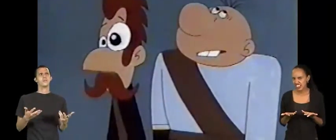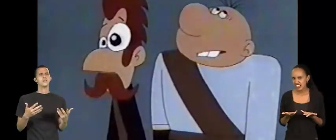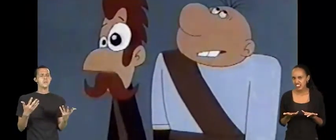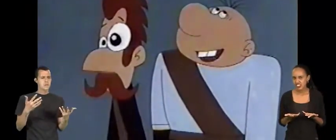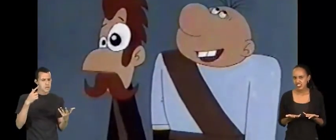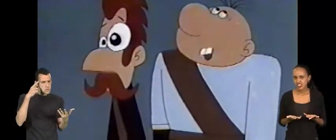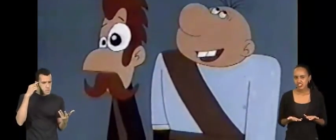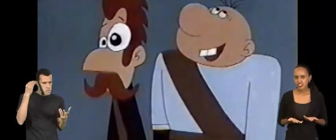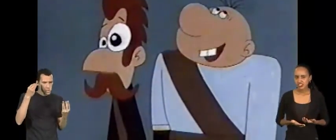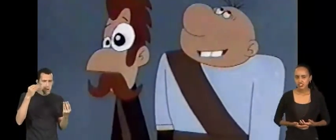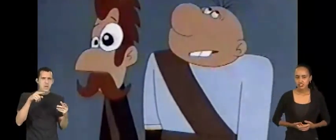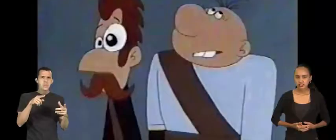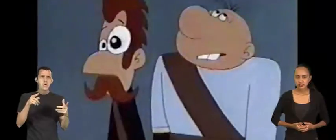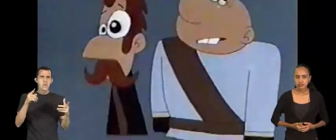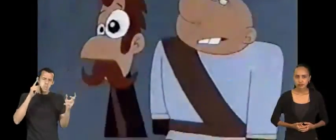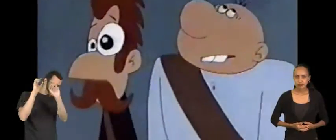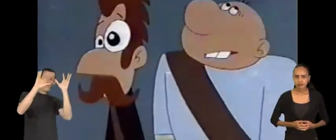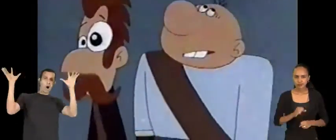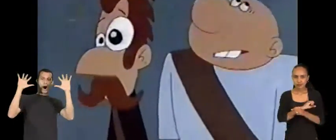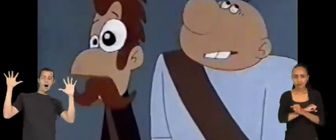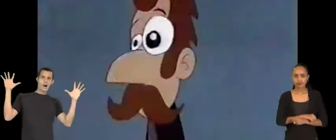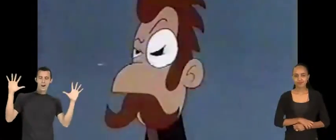suena. Me suena.